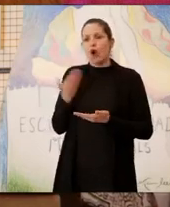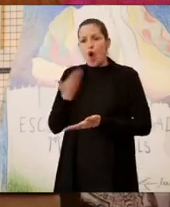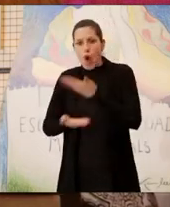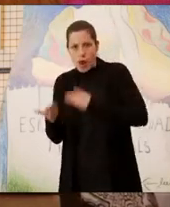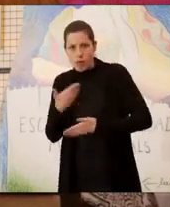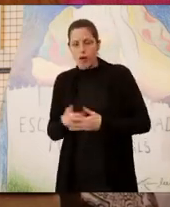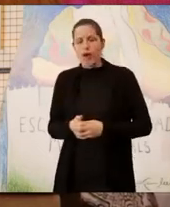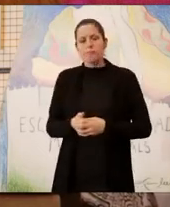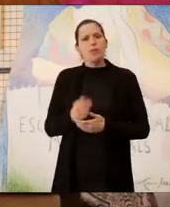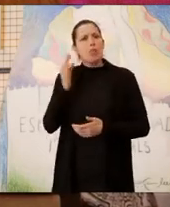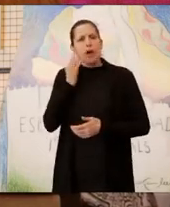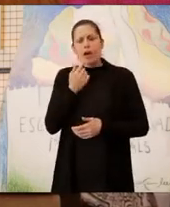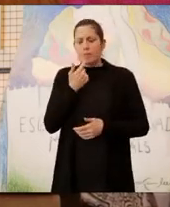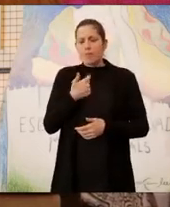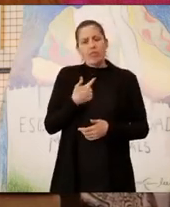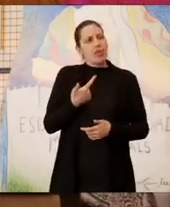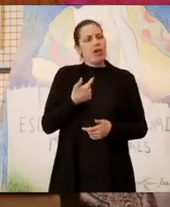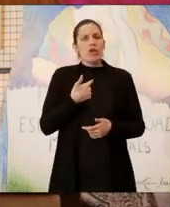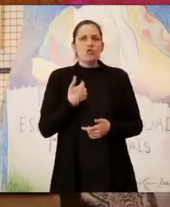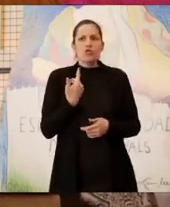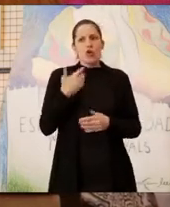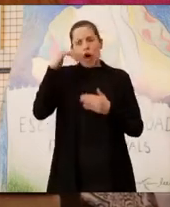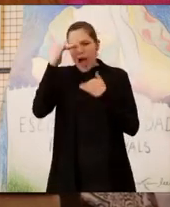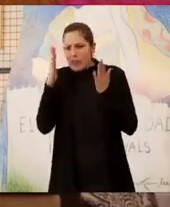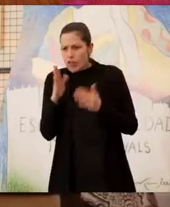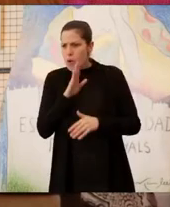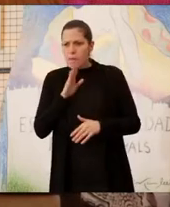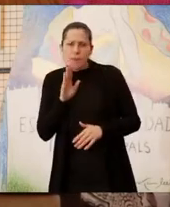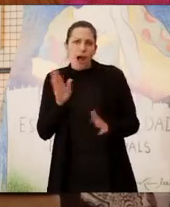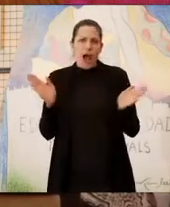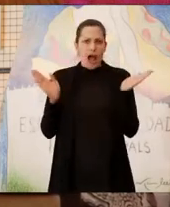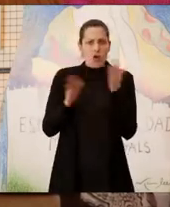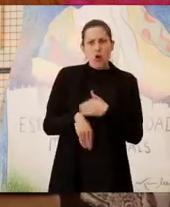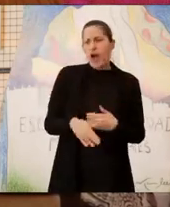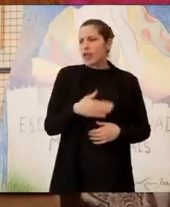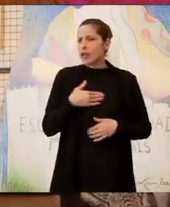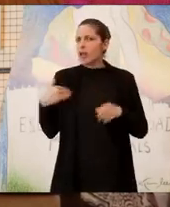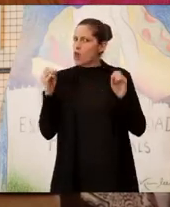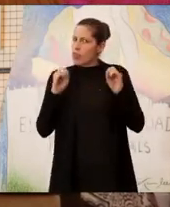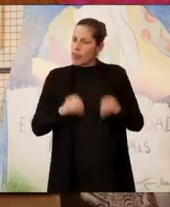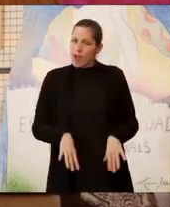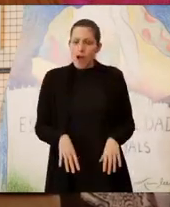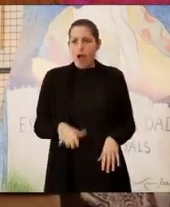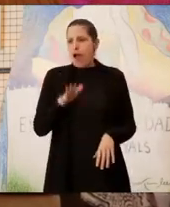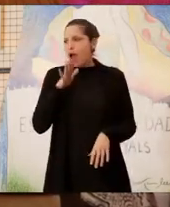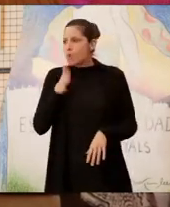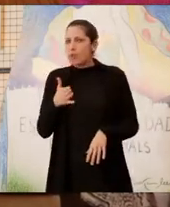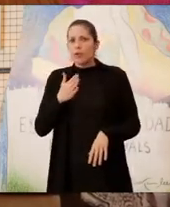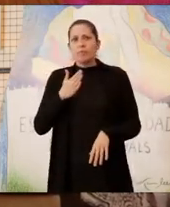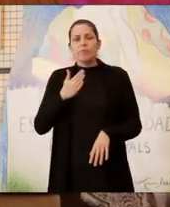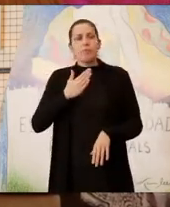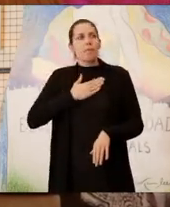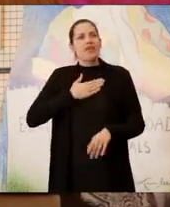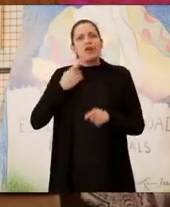no estoy atendiendo a mi madre no estoy entendiendo a mis plantas no Estoy atendiendo a lo que realmente